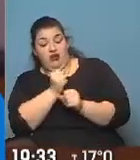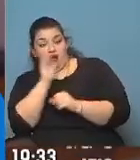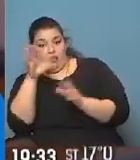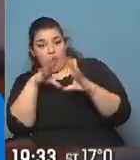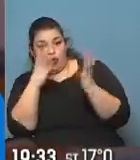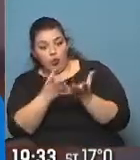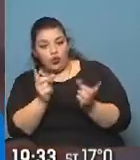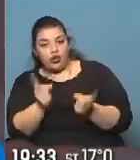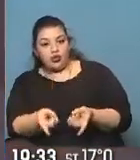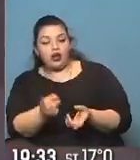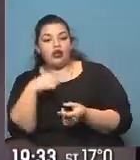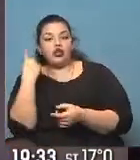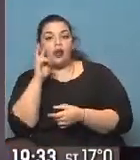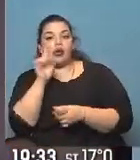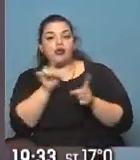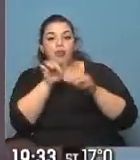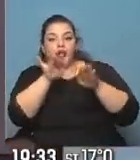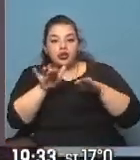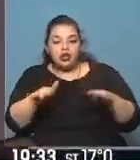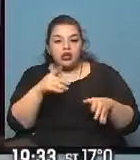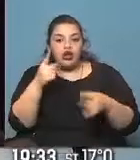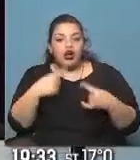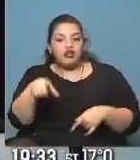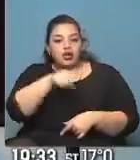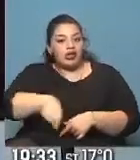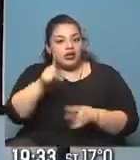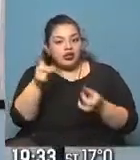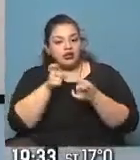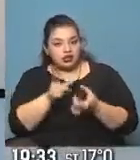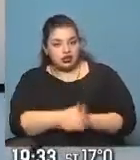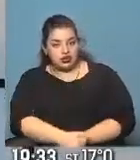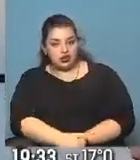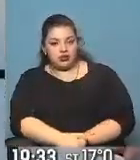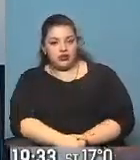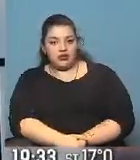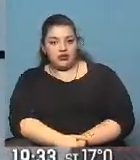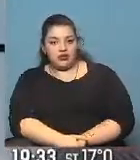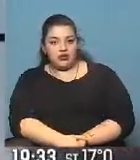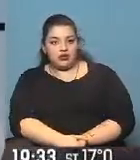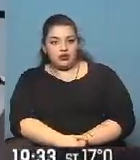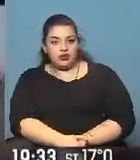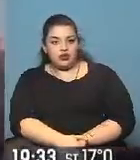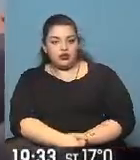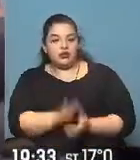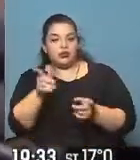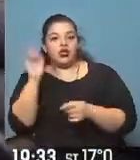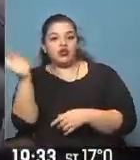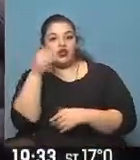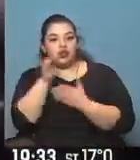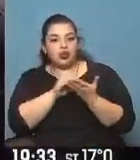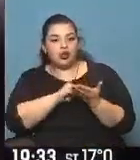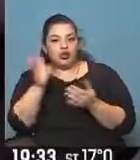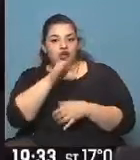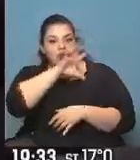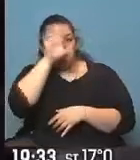nuestras chicas a nuestros chicos las habilidades que necesitan para la vida importante es que al ser aprobamos con todos los ministros de todas las